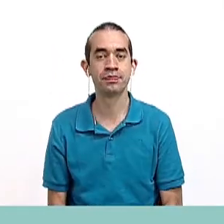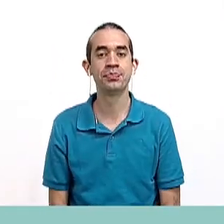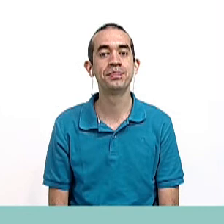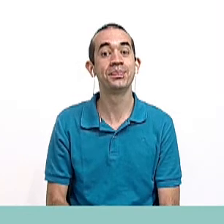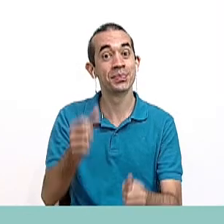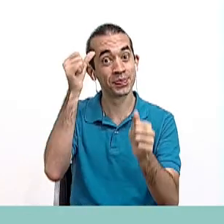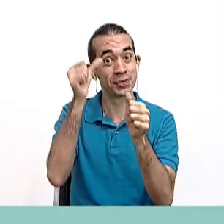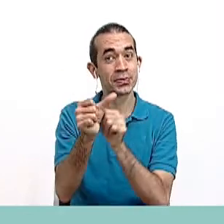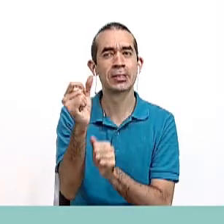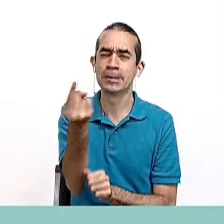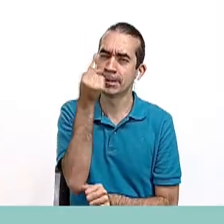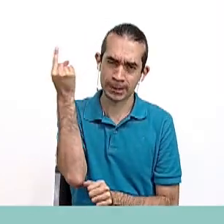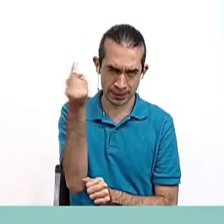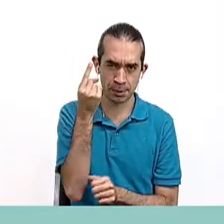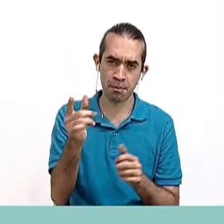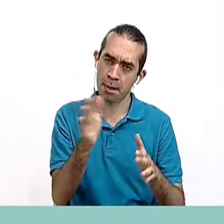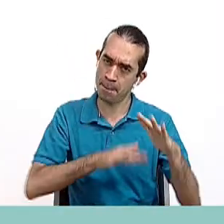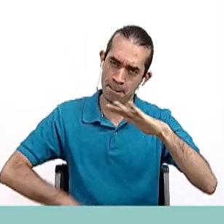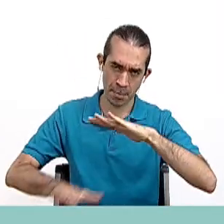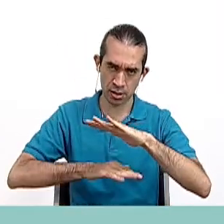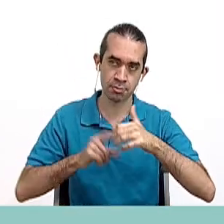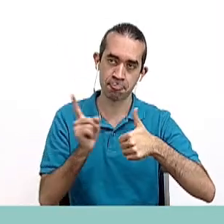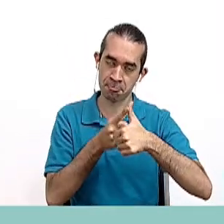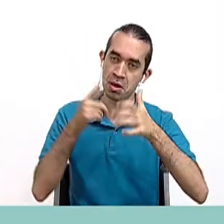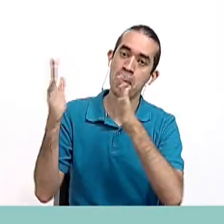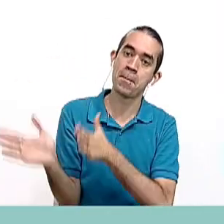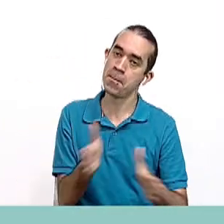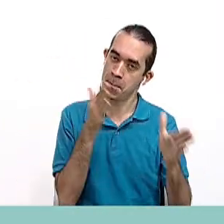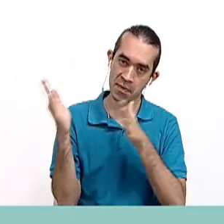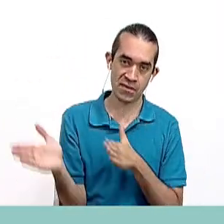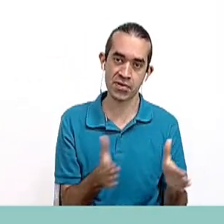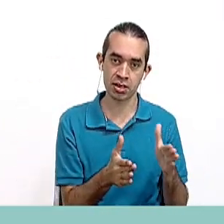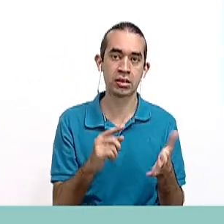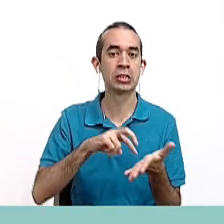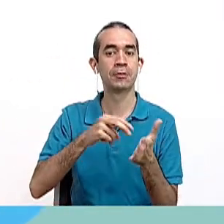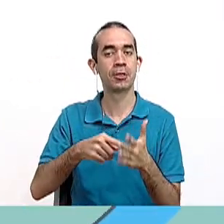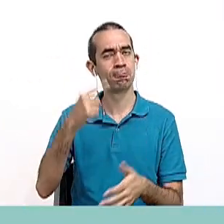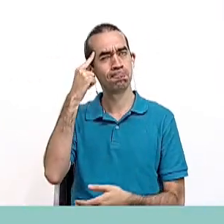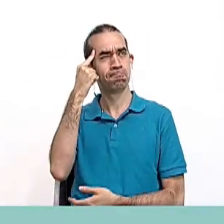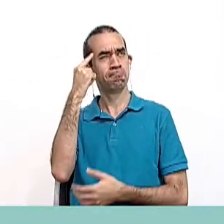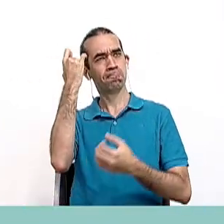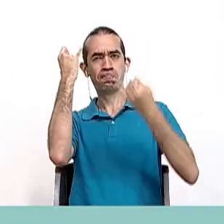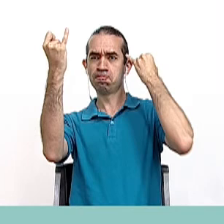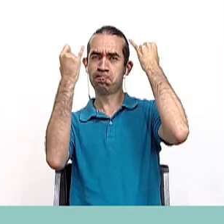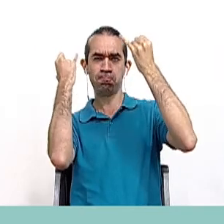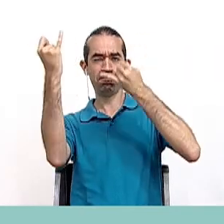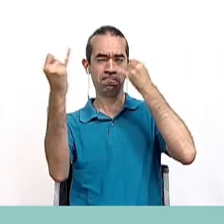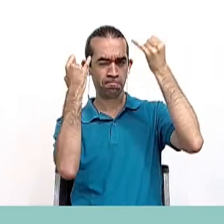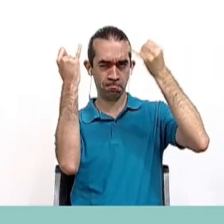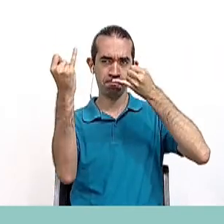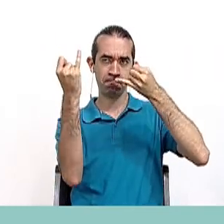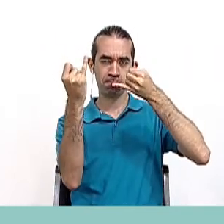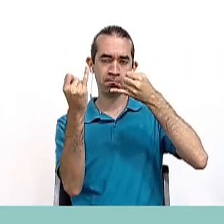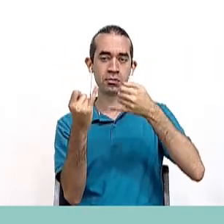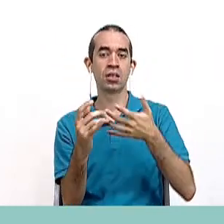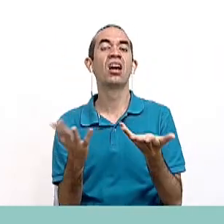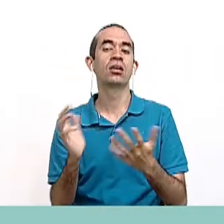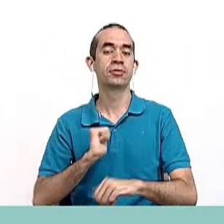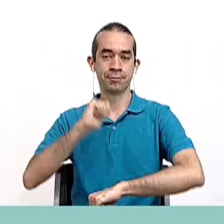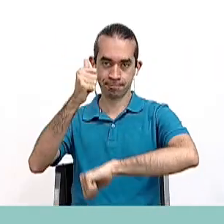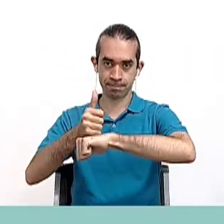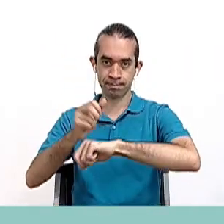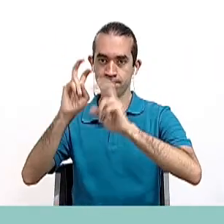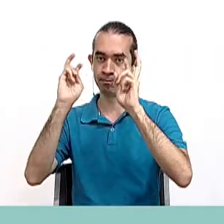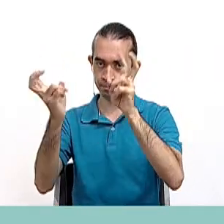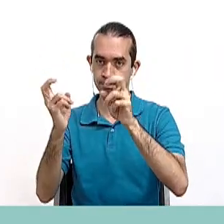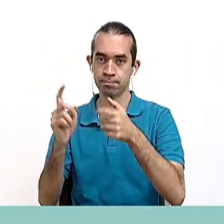Recordemos siempre los pasos básicos: planificar, es decir, pensar en las ideas. Es importante aquí definir